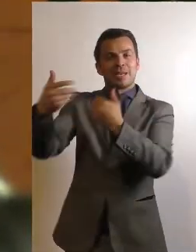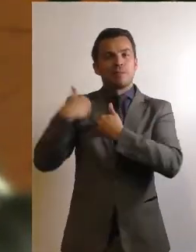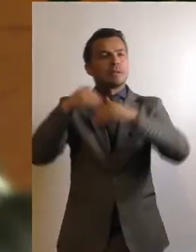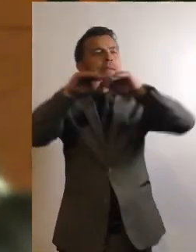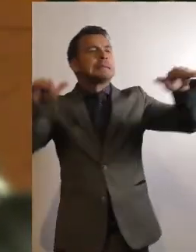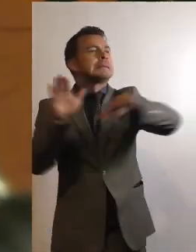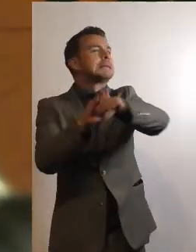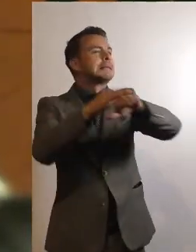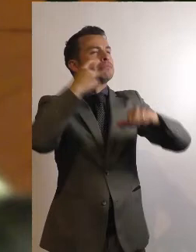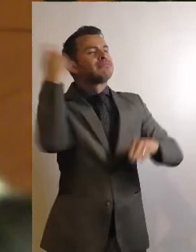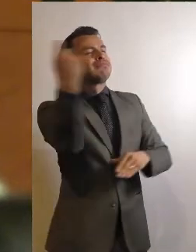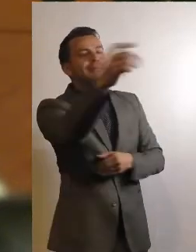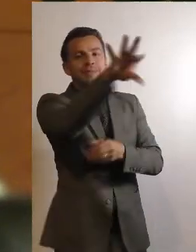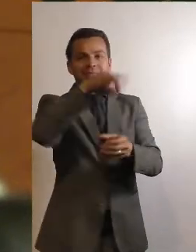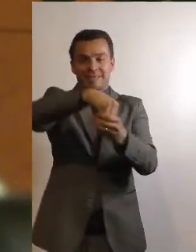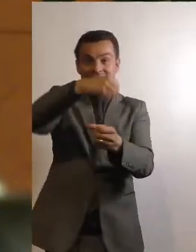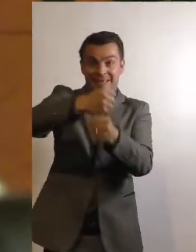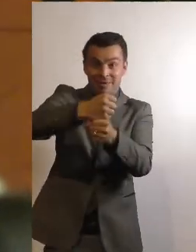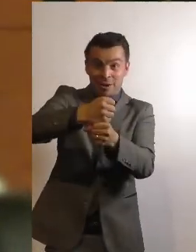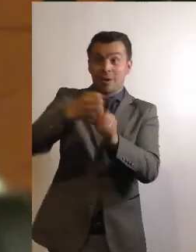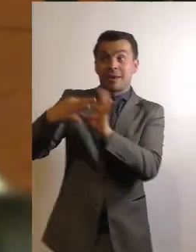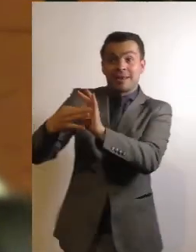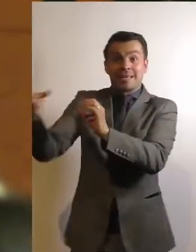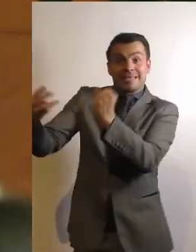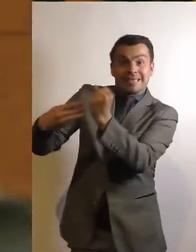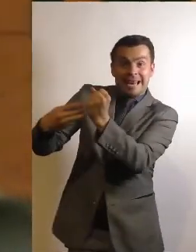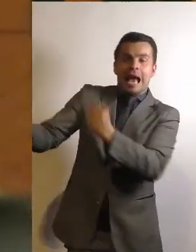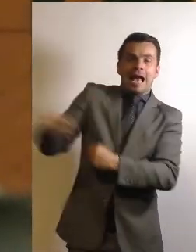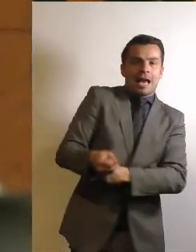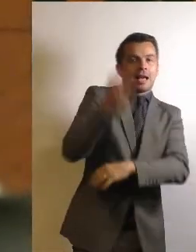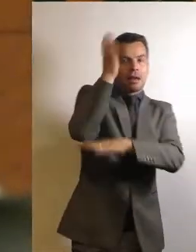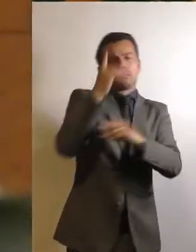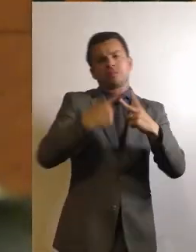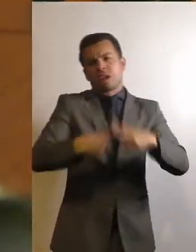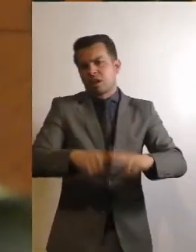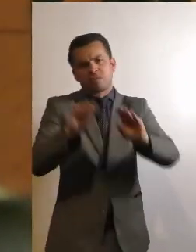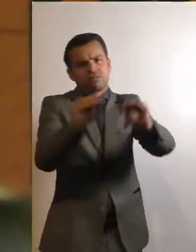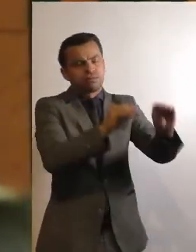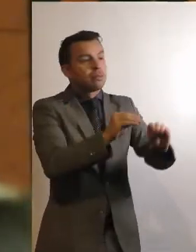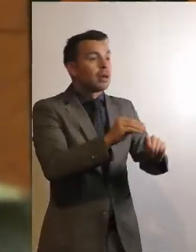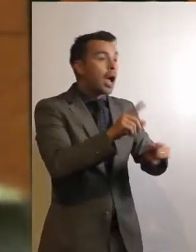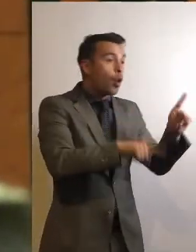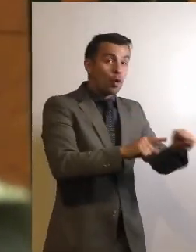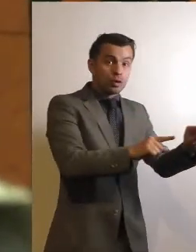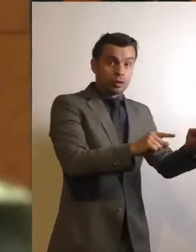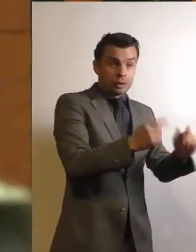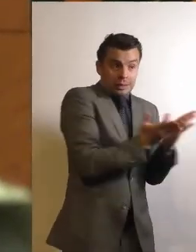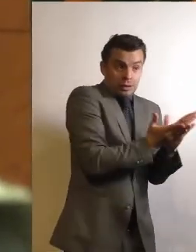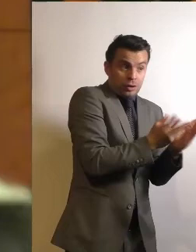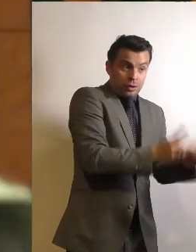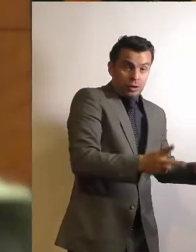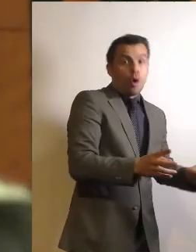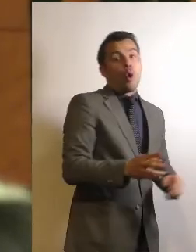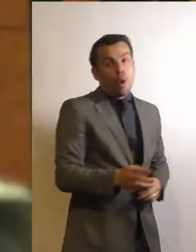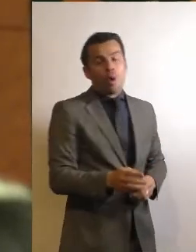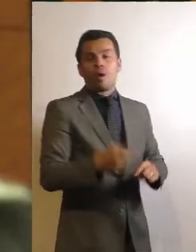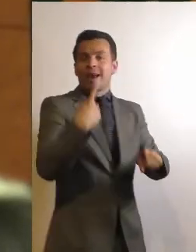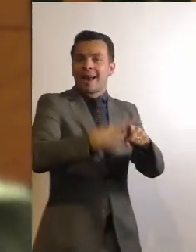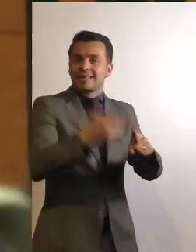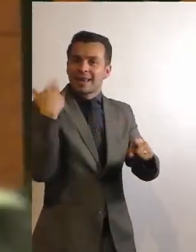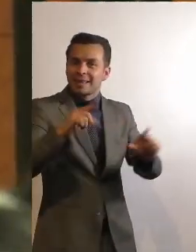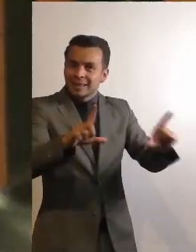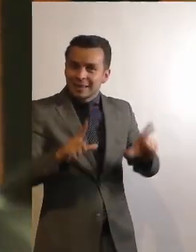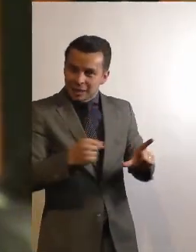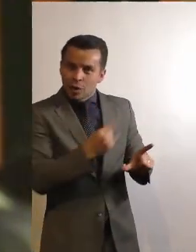buscamos ofertar diferentes charlas y talleres para nuestra comunidad de estudiantes y graduados, en donde buscamos facilitar las